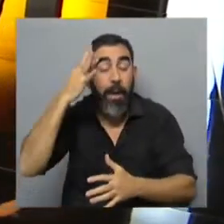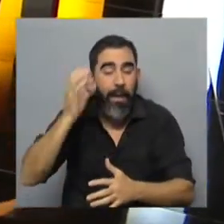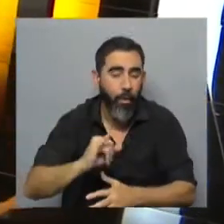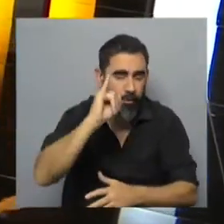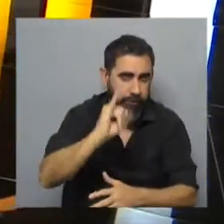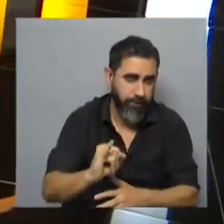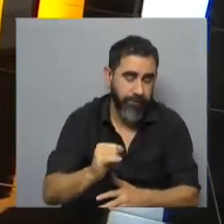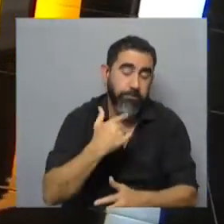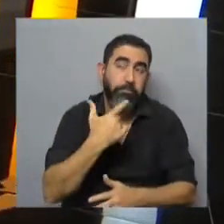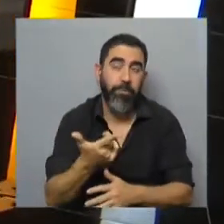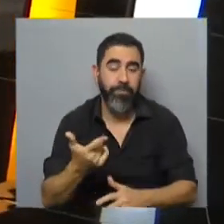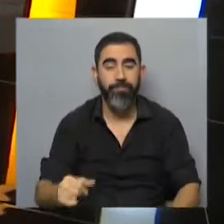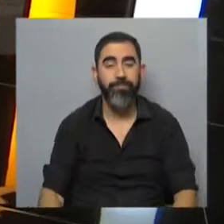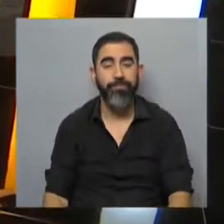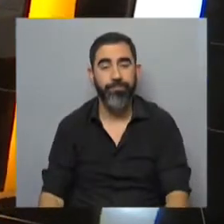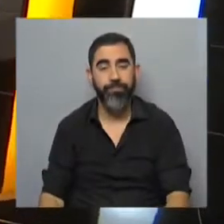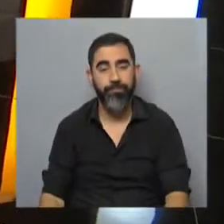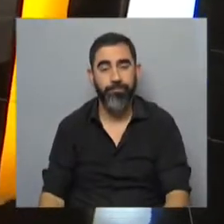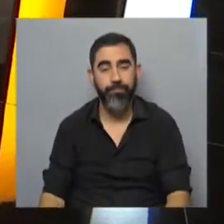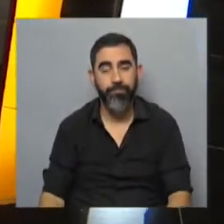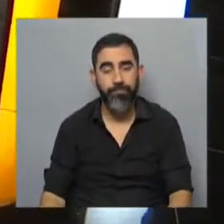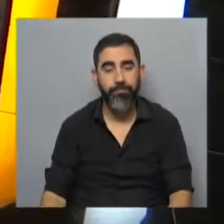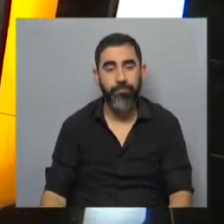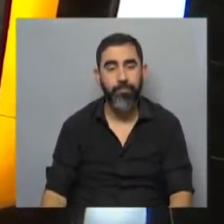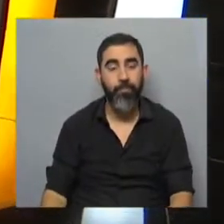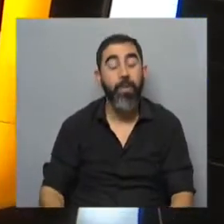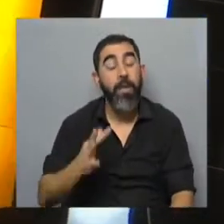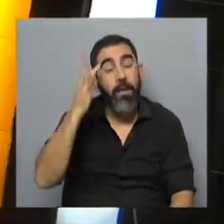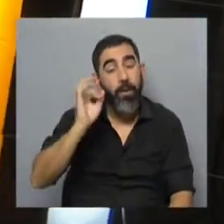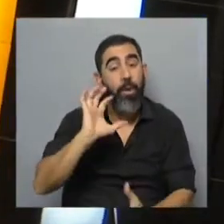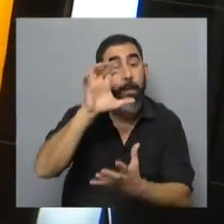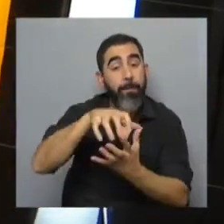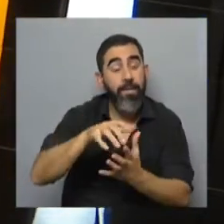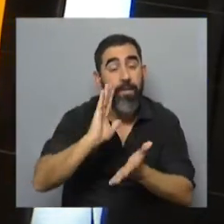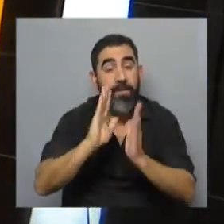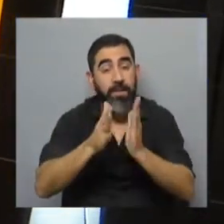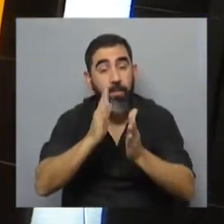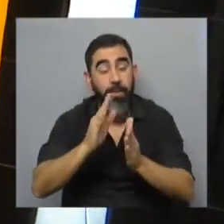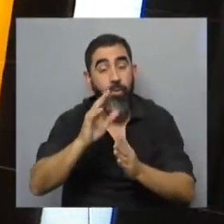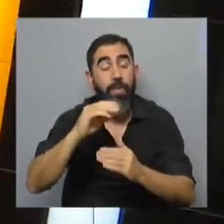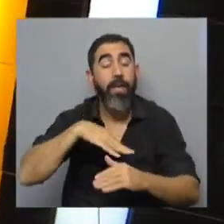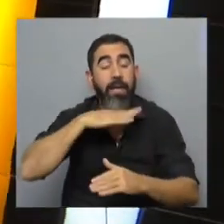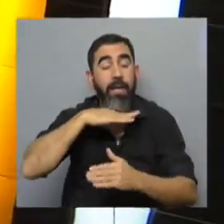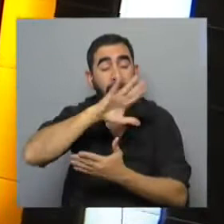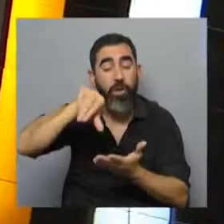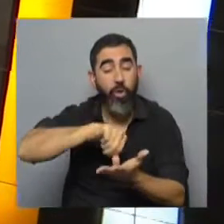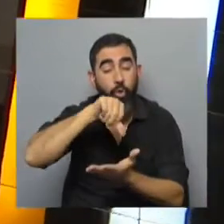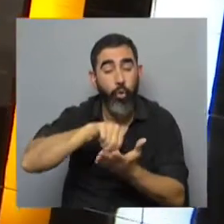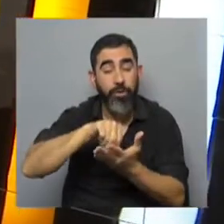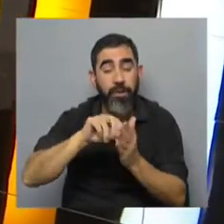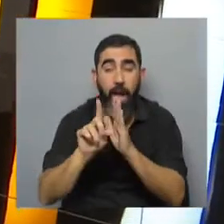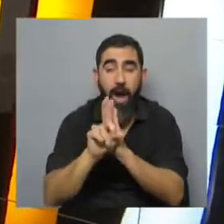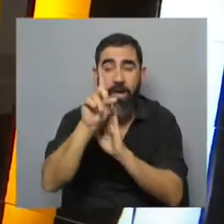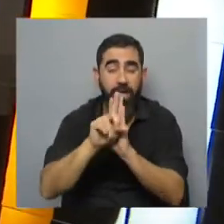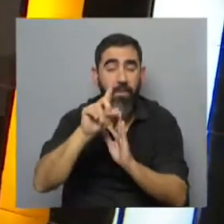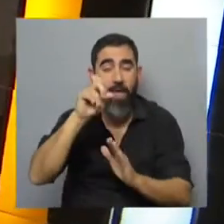por ejemplo, para que no sean todas pálidas, entiendo que la planta de tratamiento que la OCE tiene en la ciudad de Canelones, que queda aguas arriba de aguas corrientes de